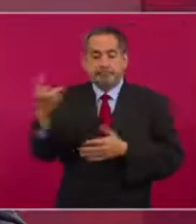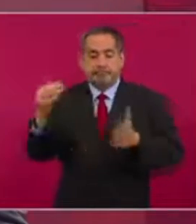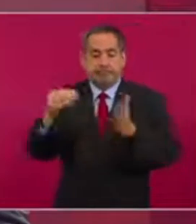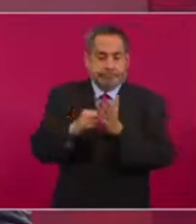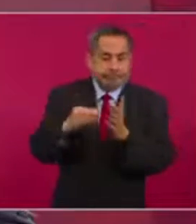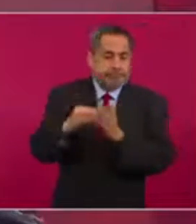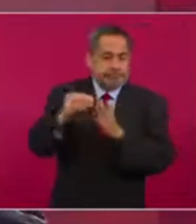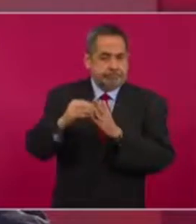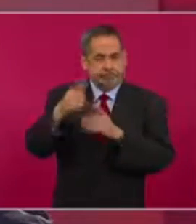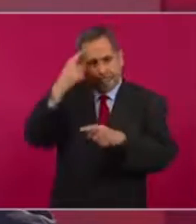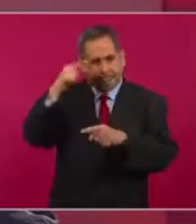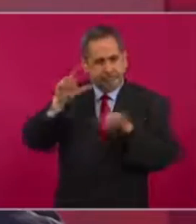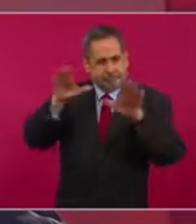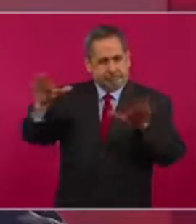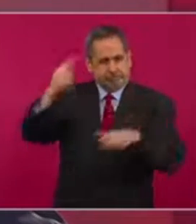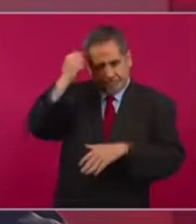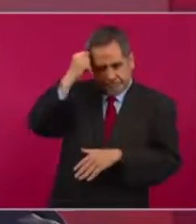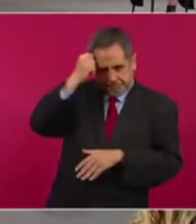aún aceptando eso.